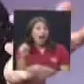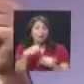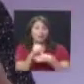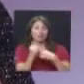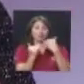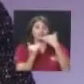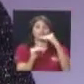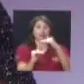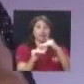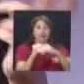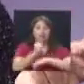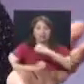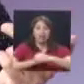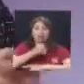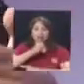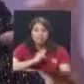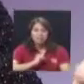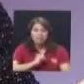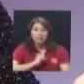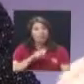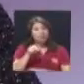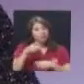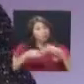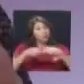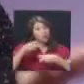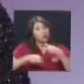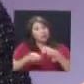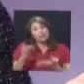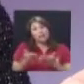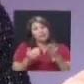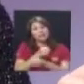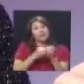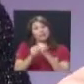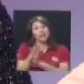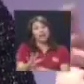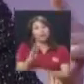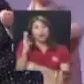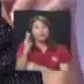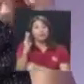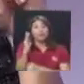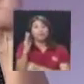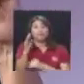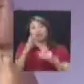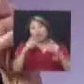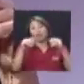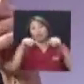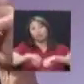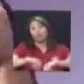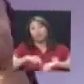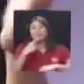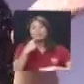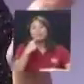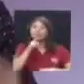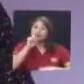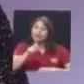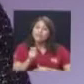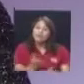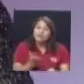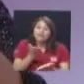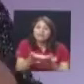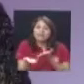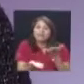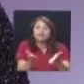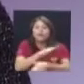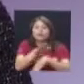posiblemente en todas las a la cuarta se lo va a traer abajo diciendo que hay que ofrecérselo a todos pero en los países en que por ejemplo en inglaterra